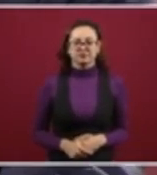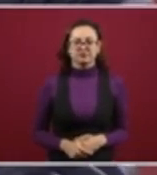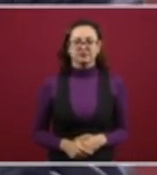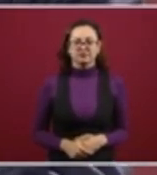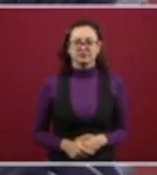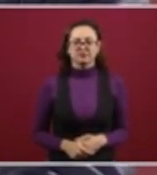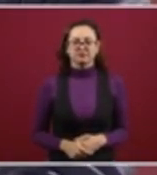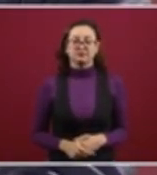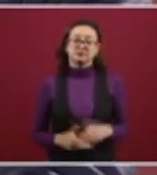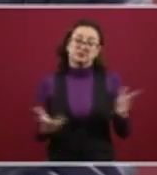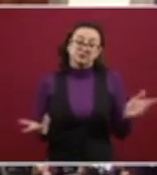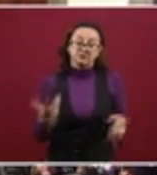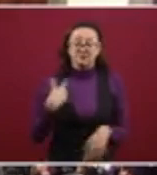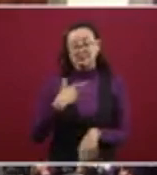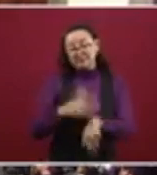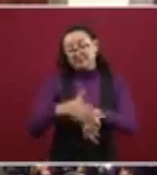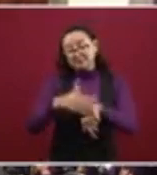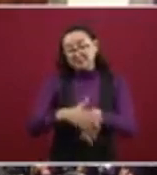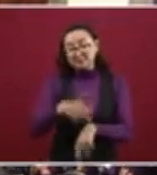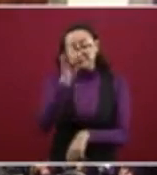Es una recomendación